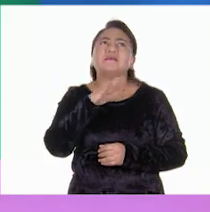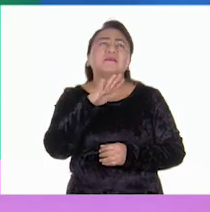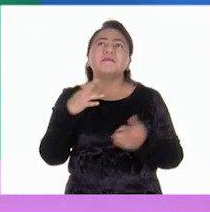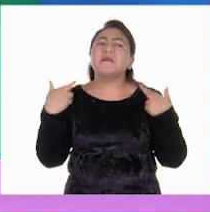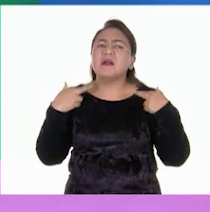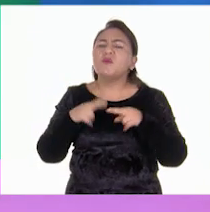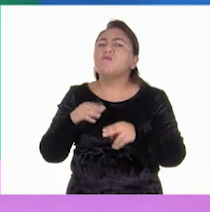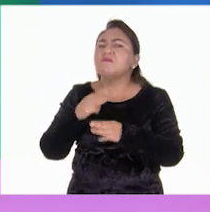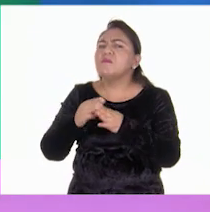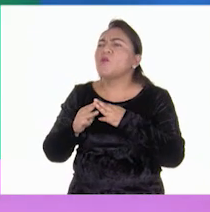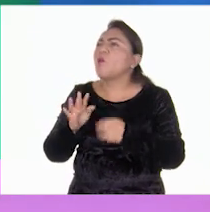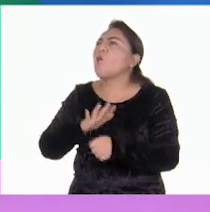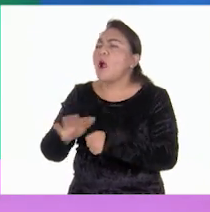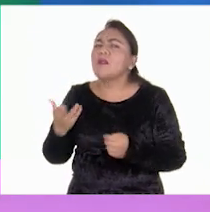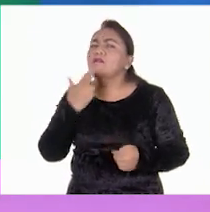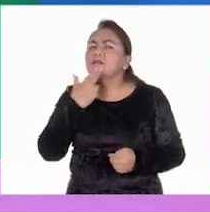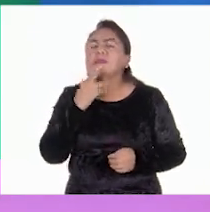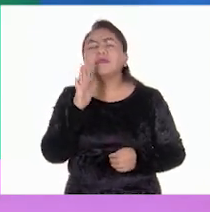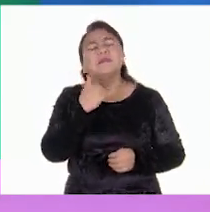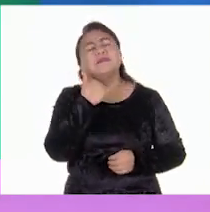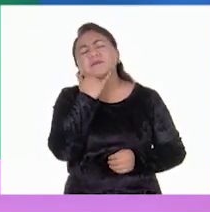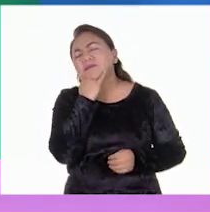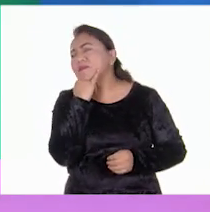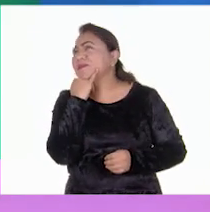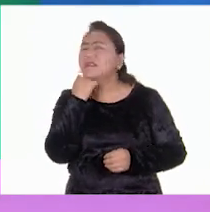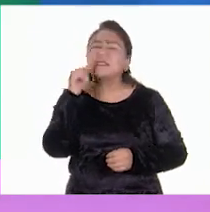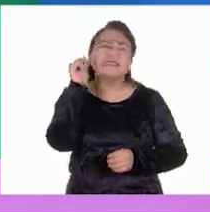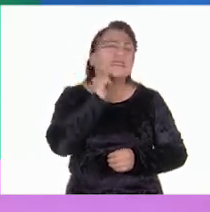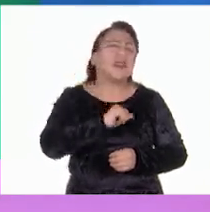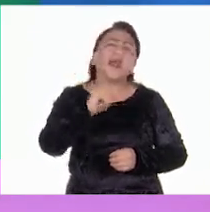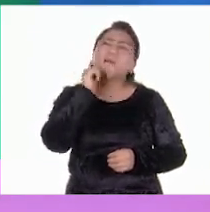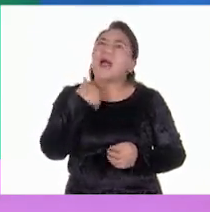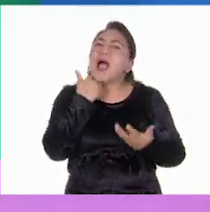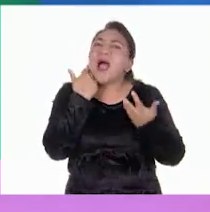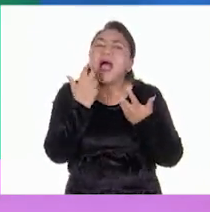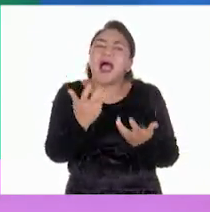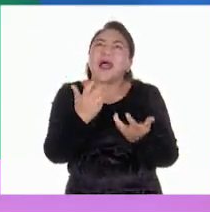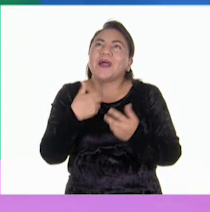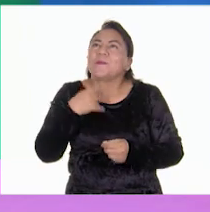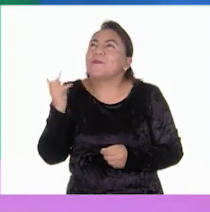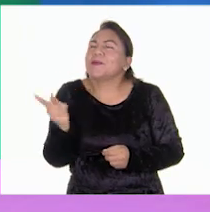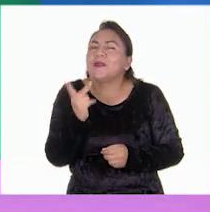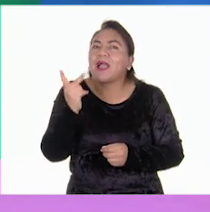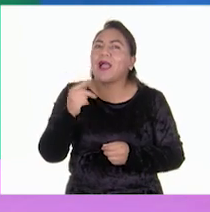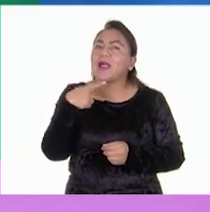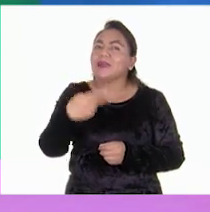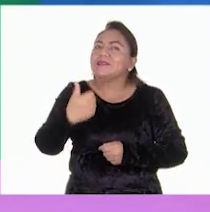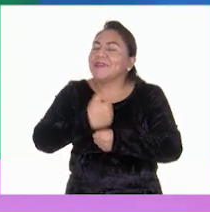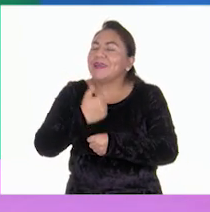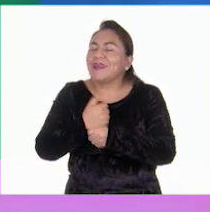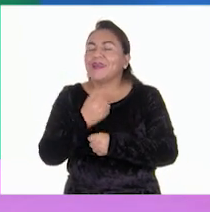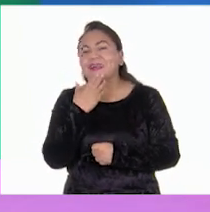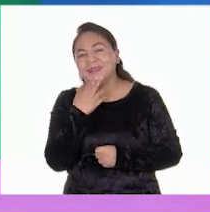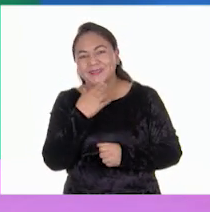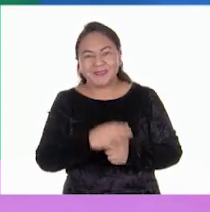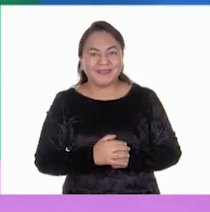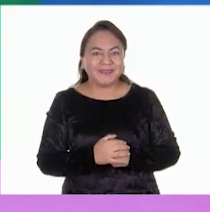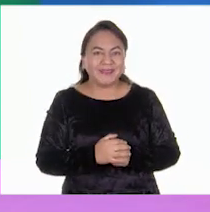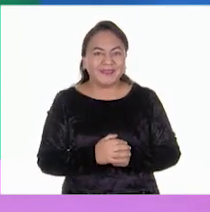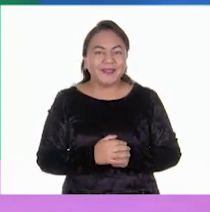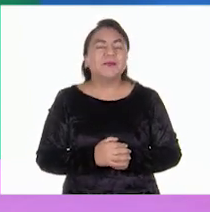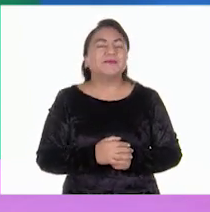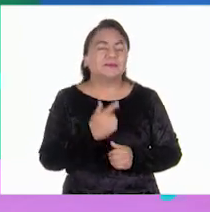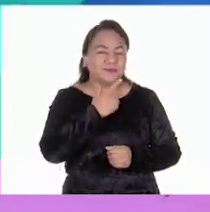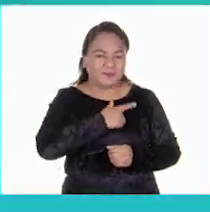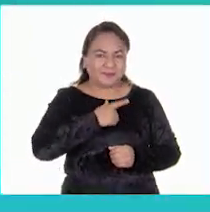los materiales? Ay, perdón, es que siempre había querido hacer esta pregunta en sexto grado. Con gusto